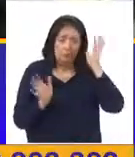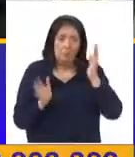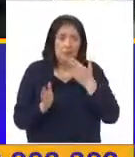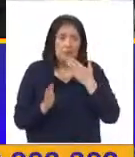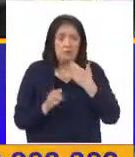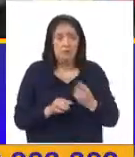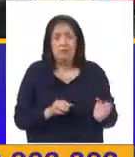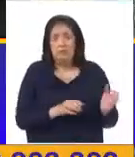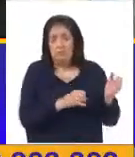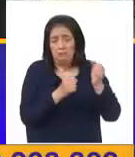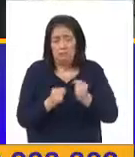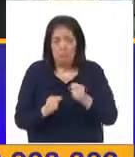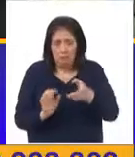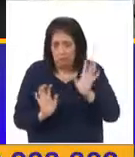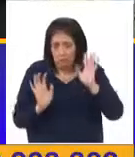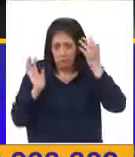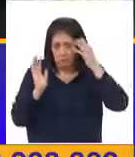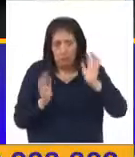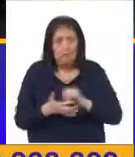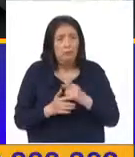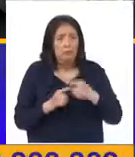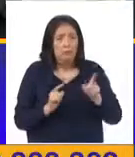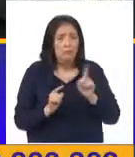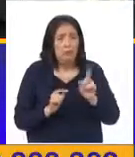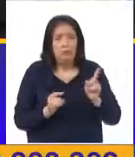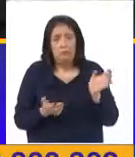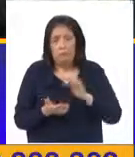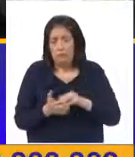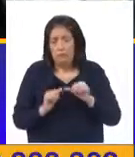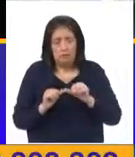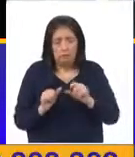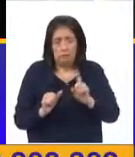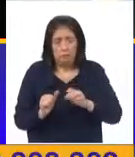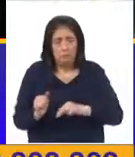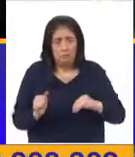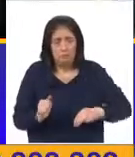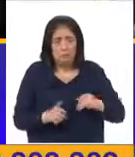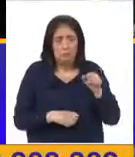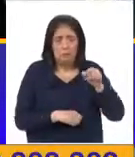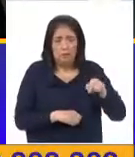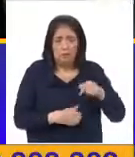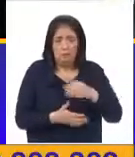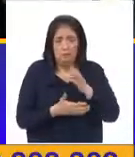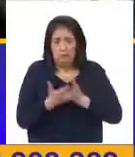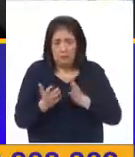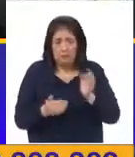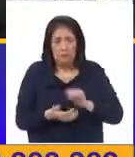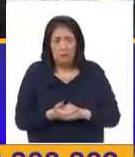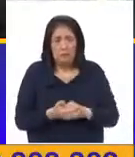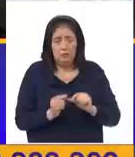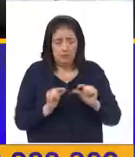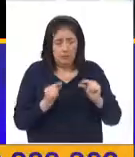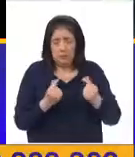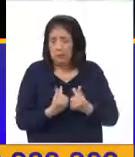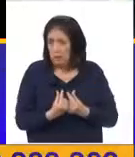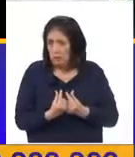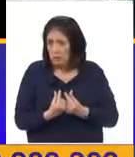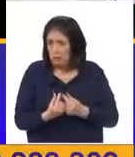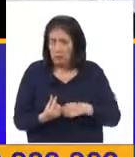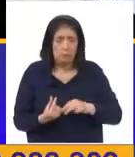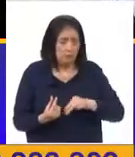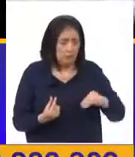quién se pone, pero por lo menos no debe estar un minuto más. Ahora, esto es parte del gabinete